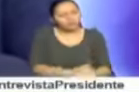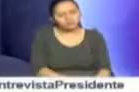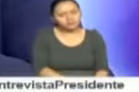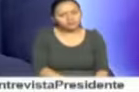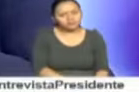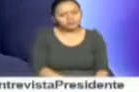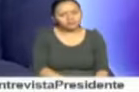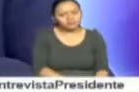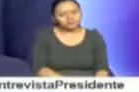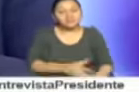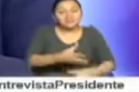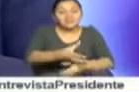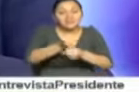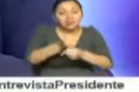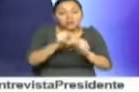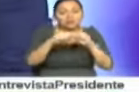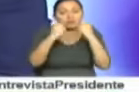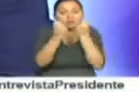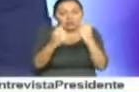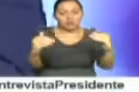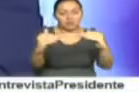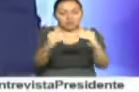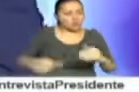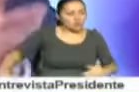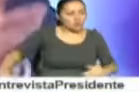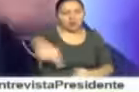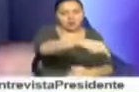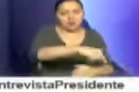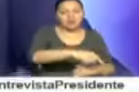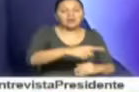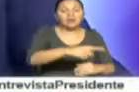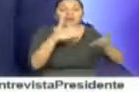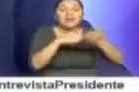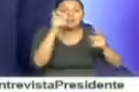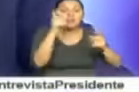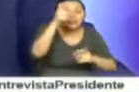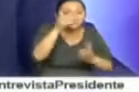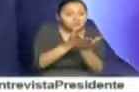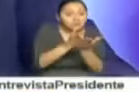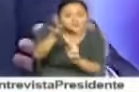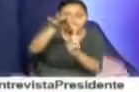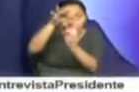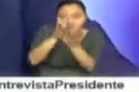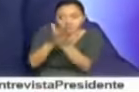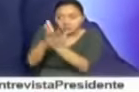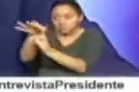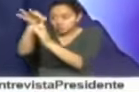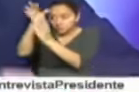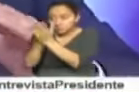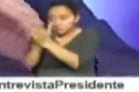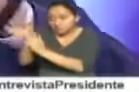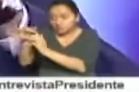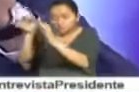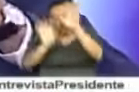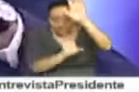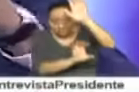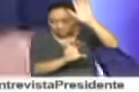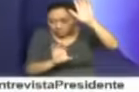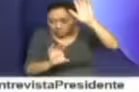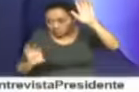seguridad social debe ser igual para todos, excepto en las cosas particulares de cada sector. Por ejemplo, en el sector militar hay una